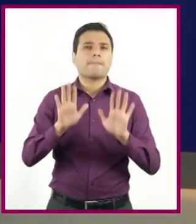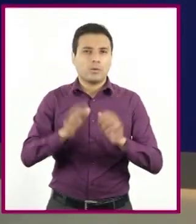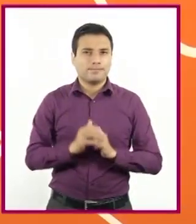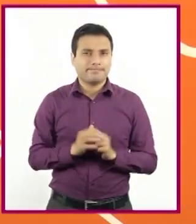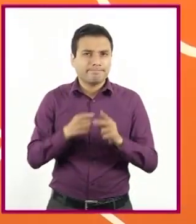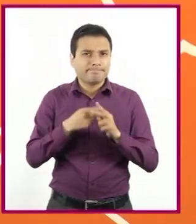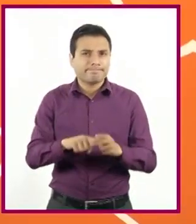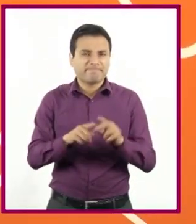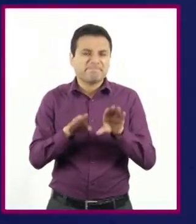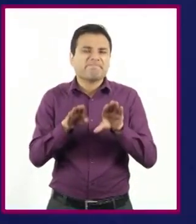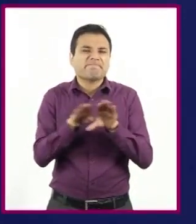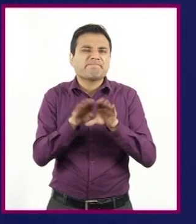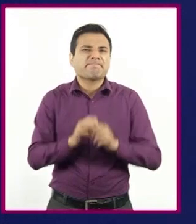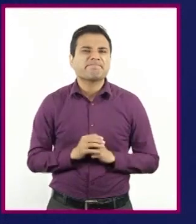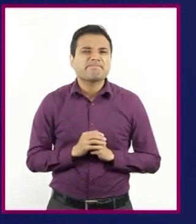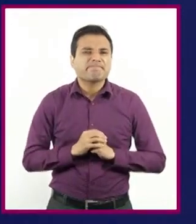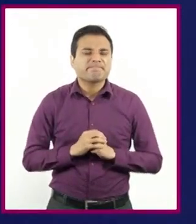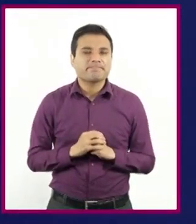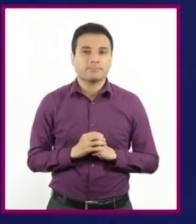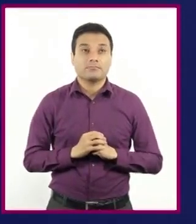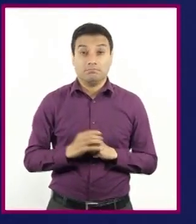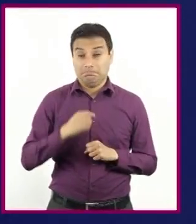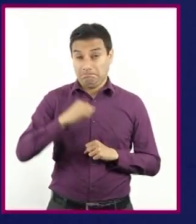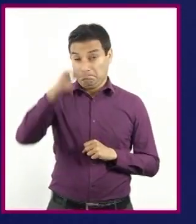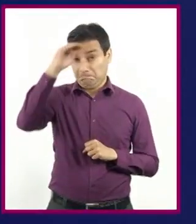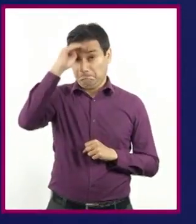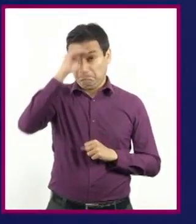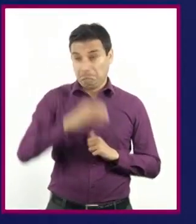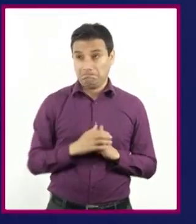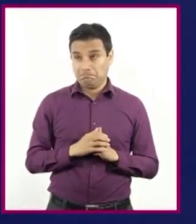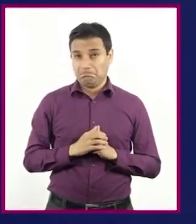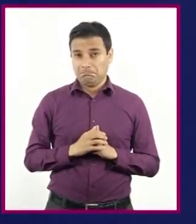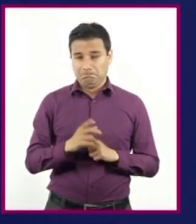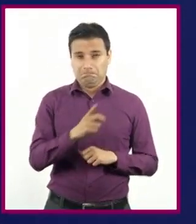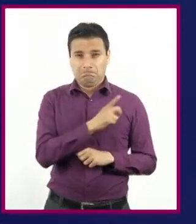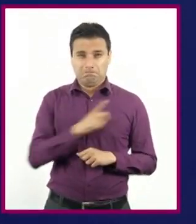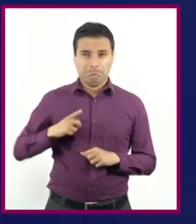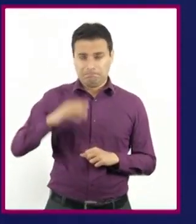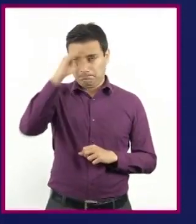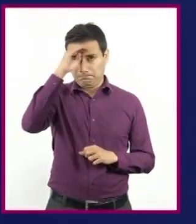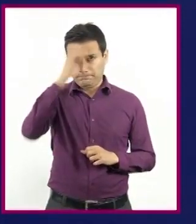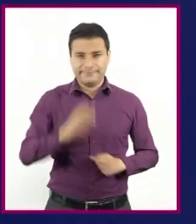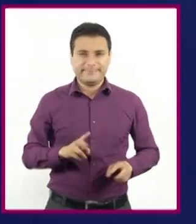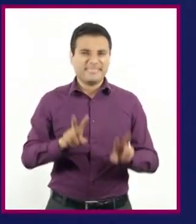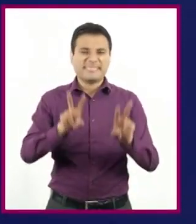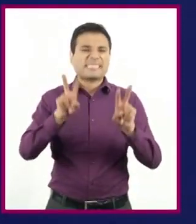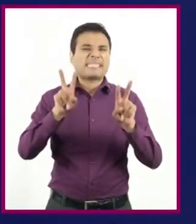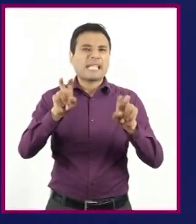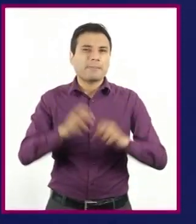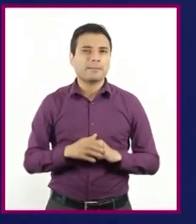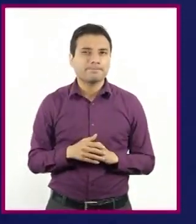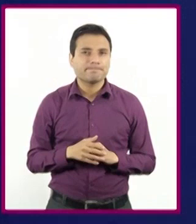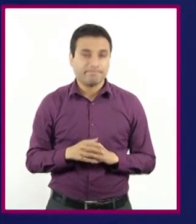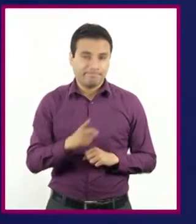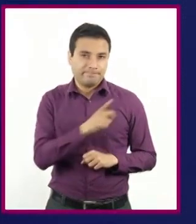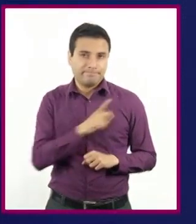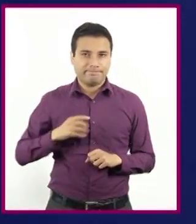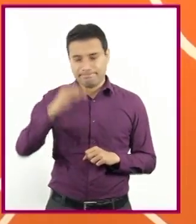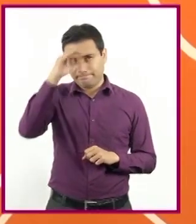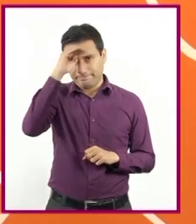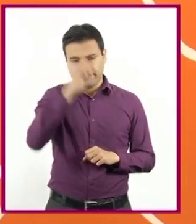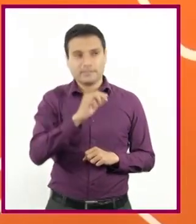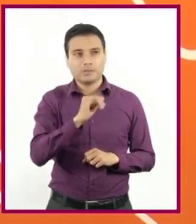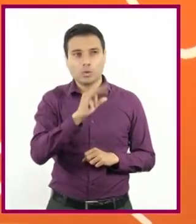dónde empezarías? Considero que antes de todo debemos pensar en el tema del cual tratará nuestro programa. ¿No es así,